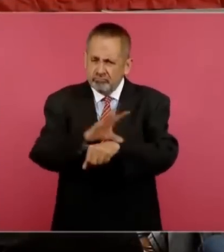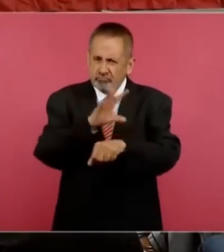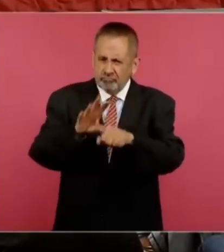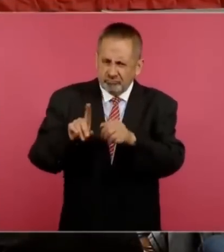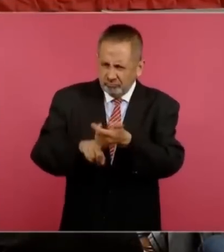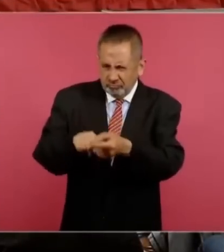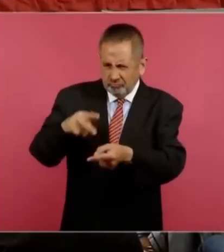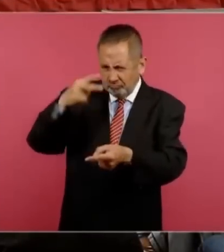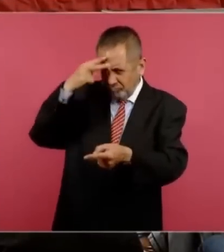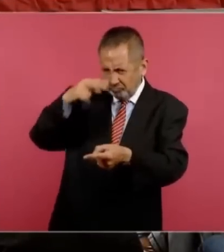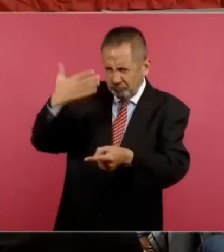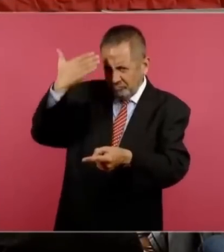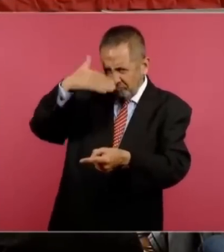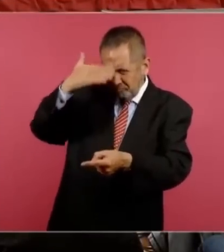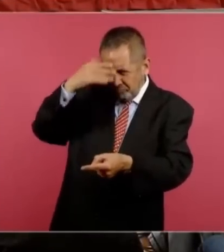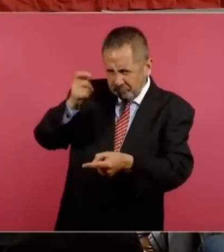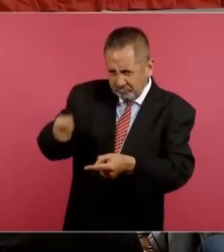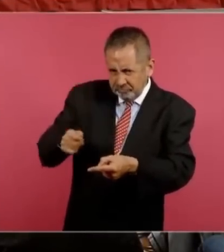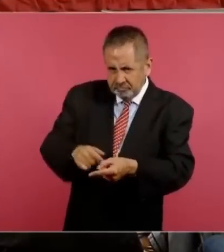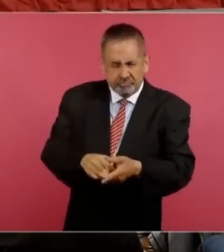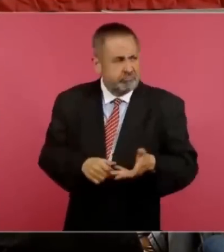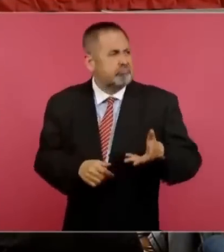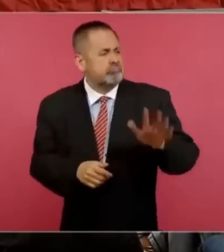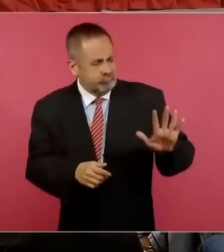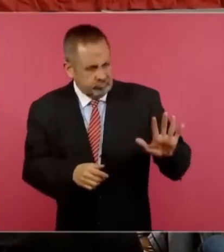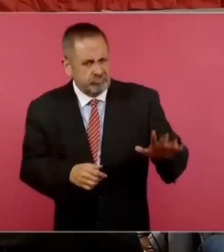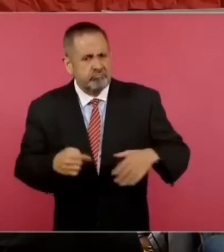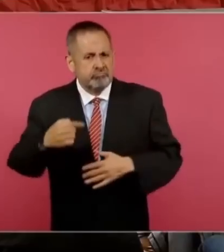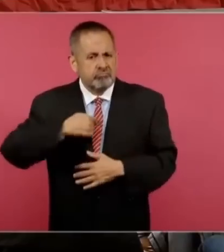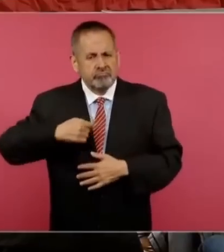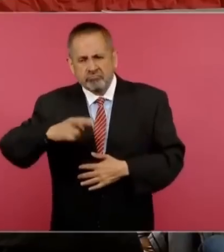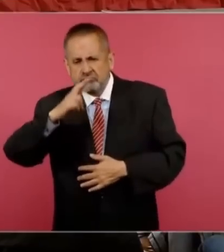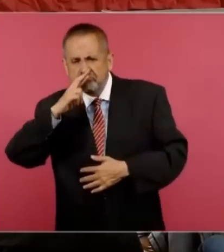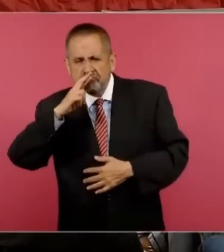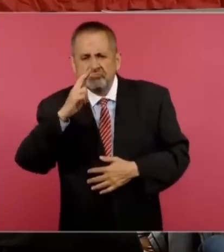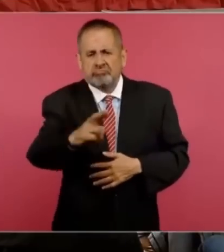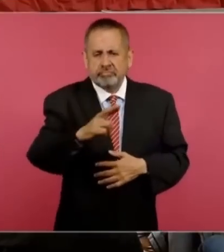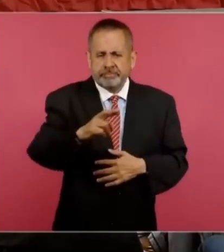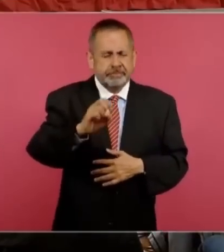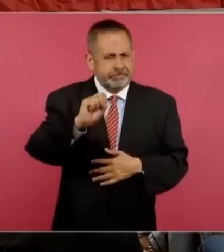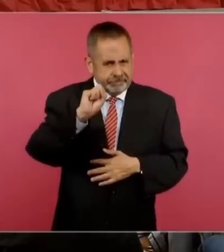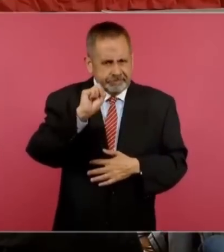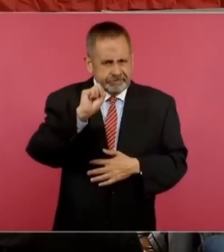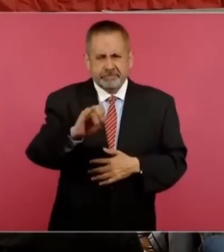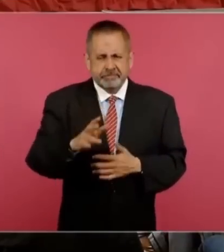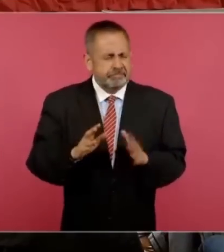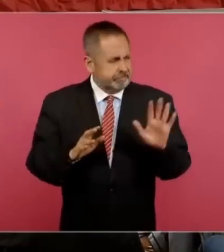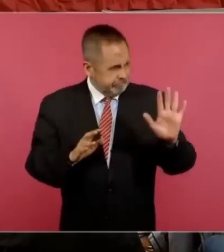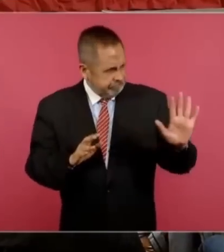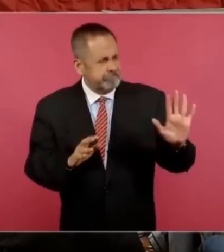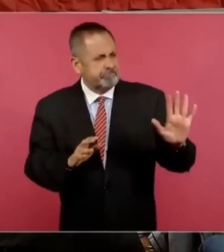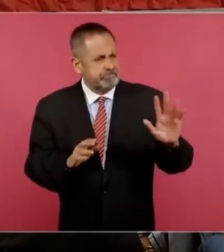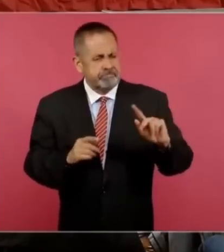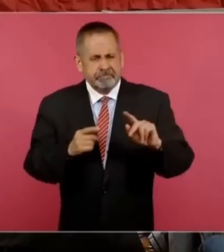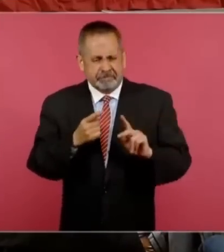energéticos o a la electricidad, le respondo que apenas estamos